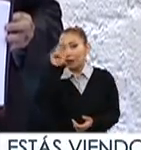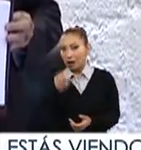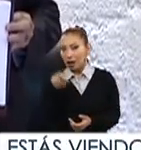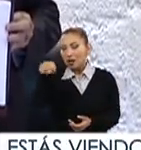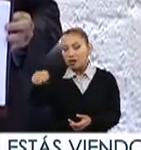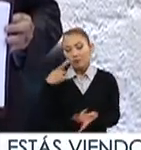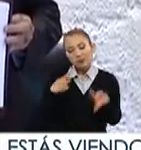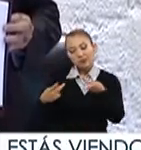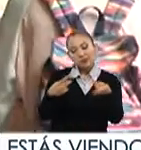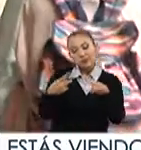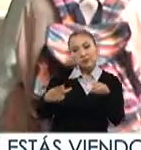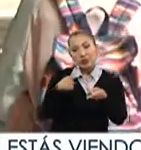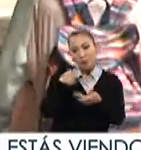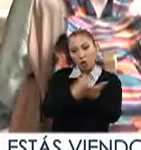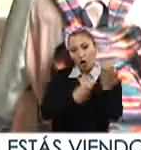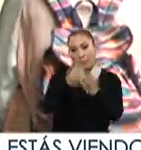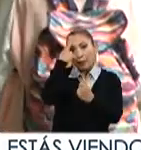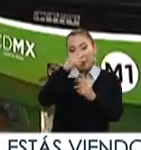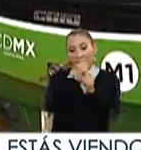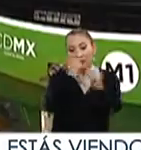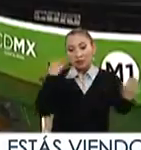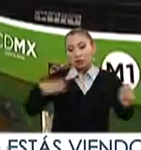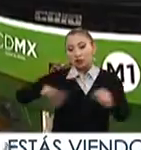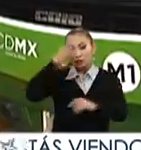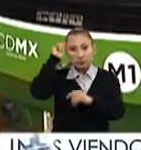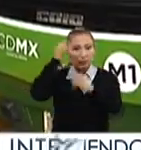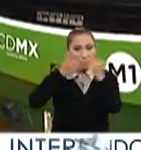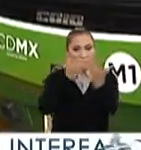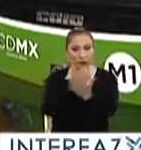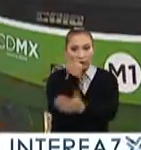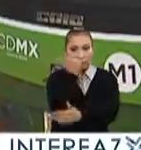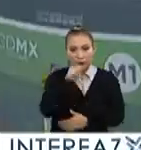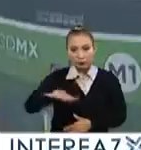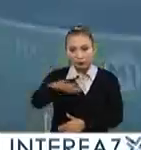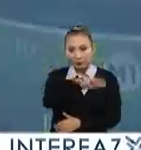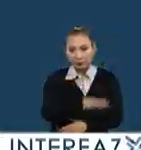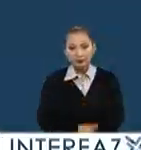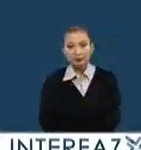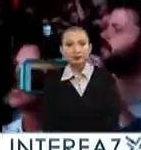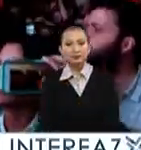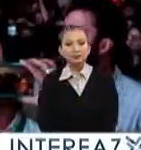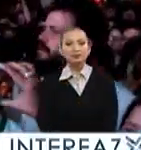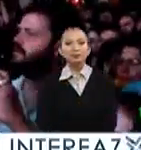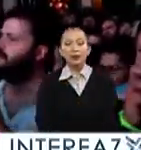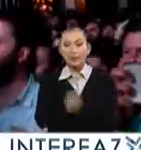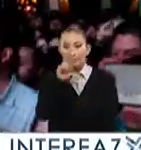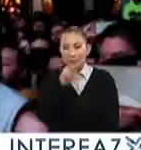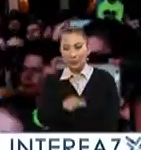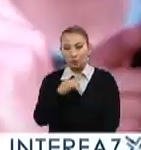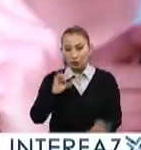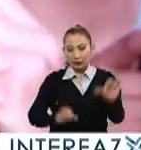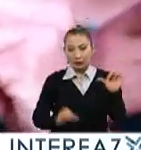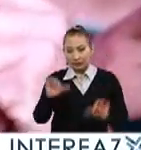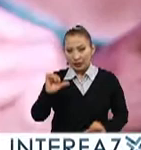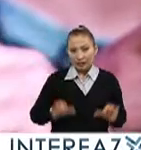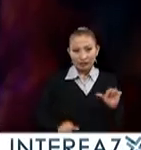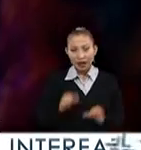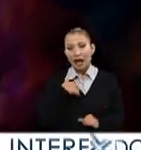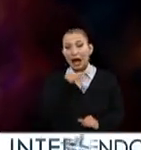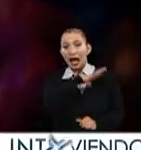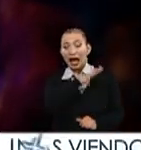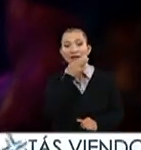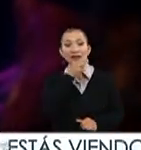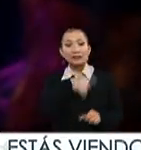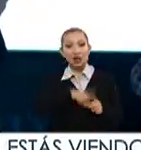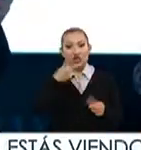Politécnico Nacional lanzan un programa de transporte al servicio de los alumnos. Como parte de las actividades del Hey